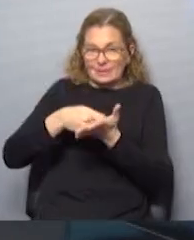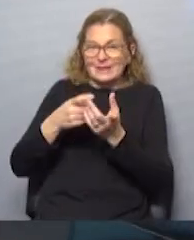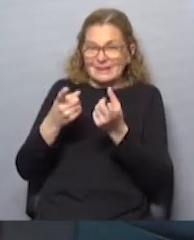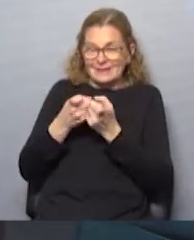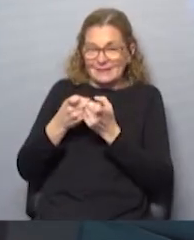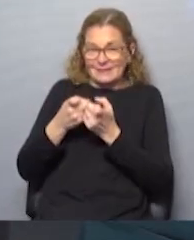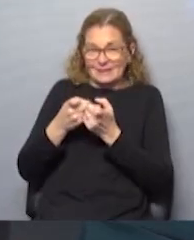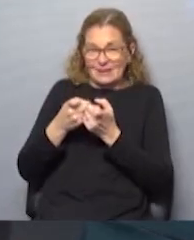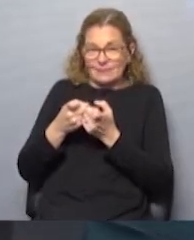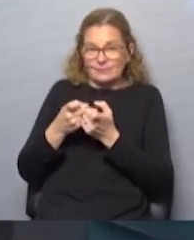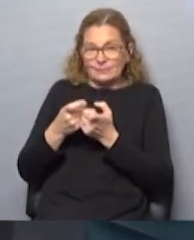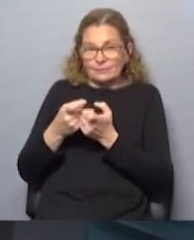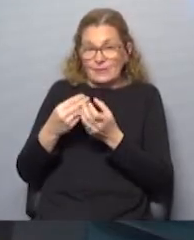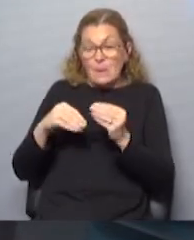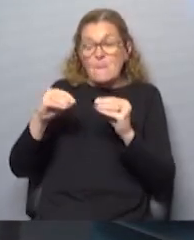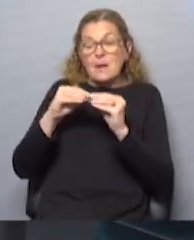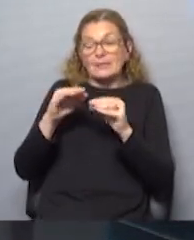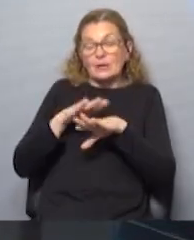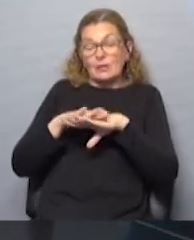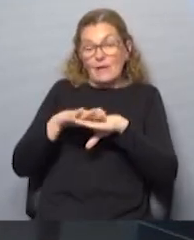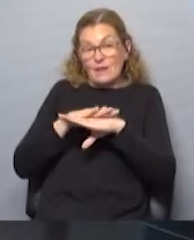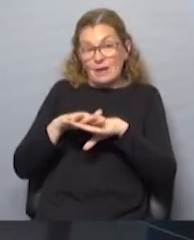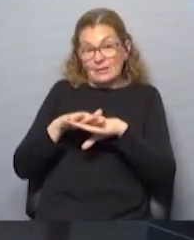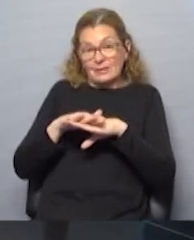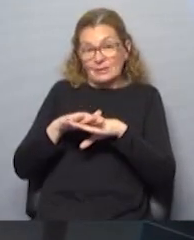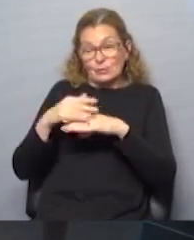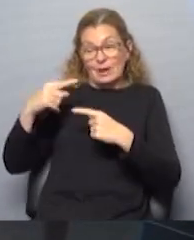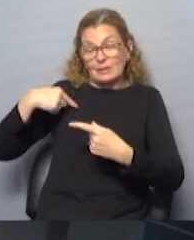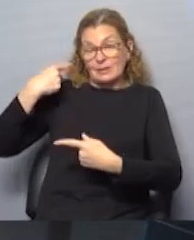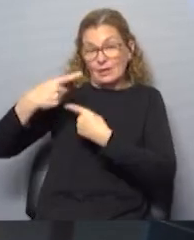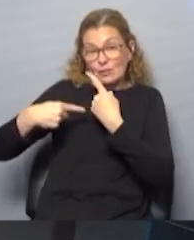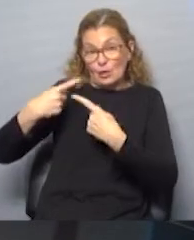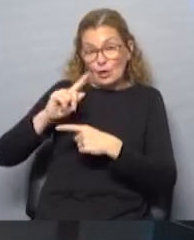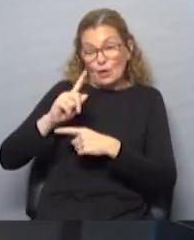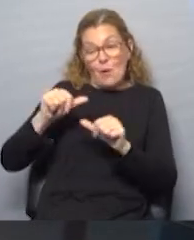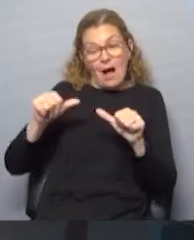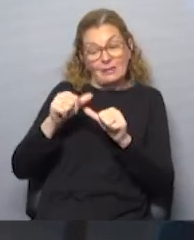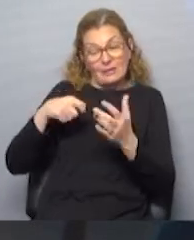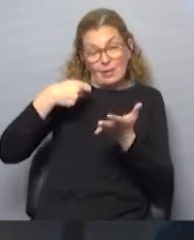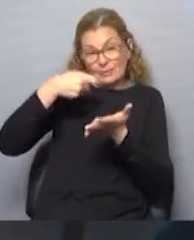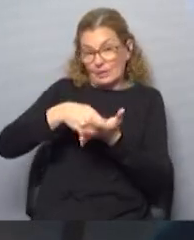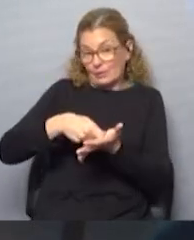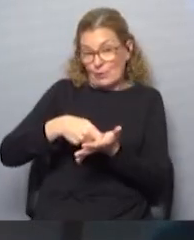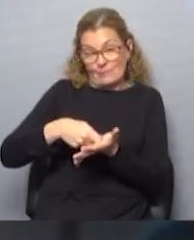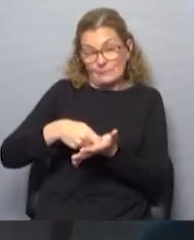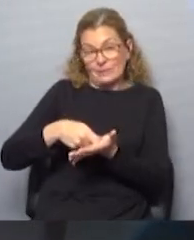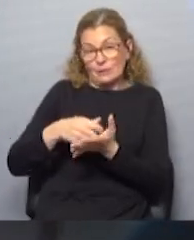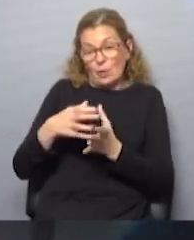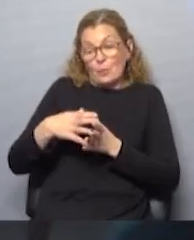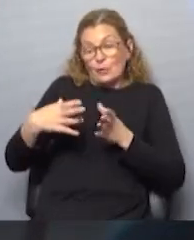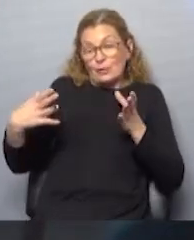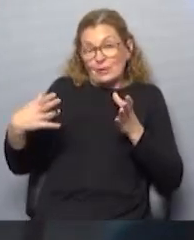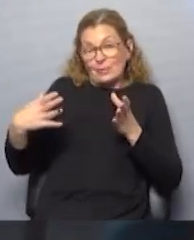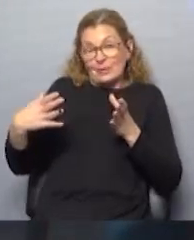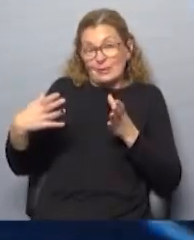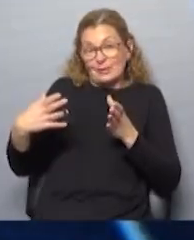para apalancar el gasto privado más si partimos de una tradición productiva que no lo hace en eso es el crecimiento presupuestal